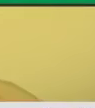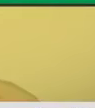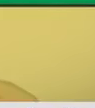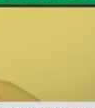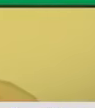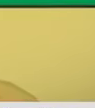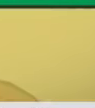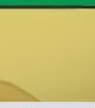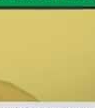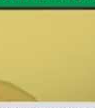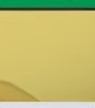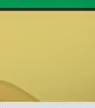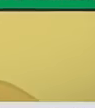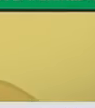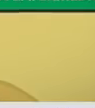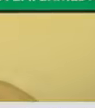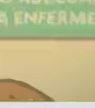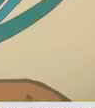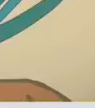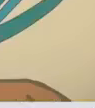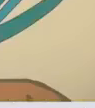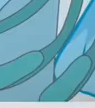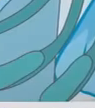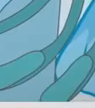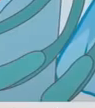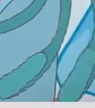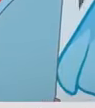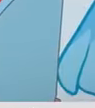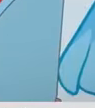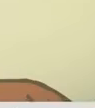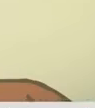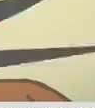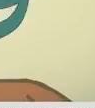Con el tratamiento adecuado y la enfermedad controlada.